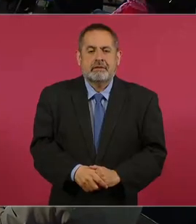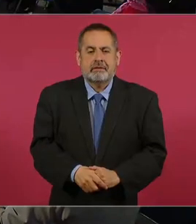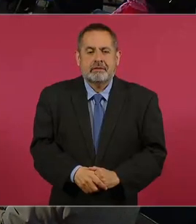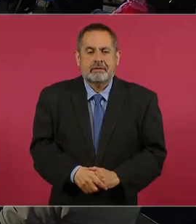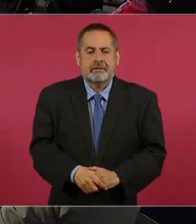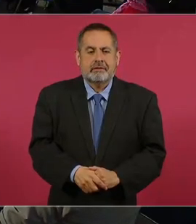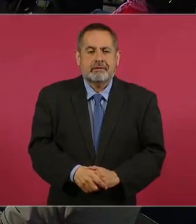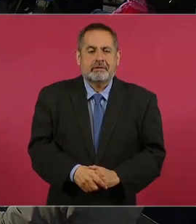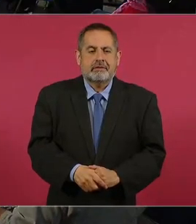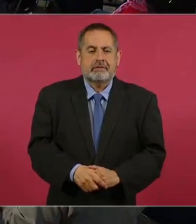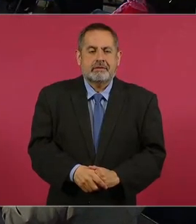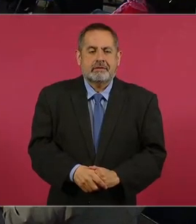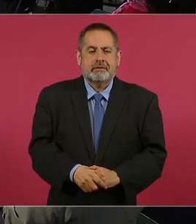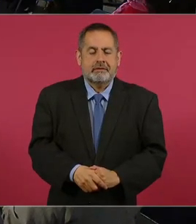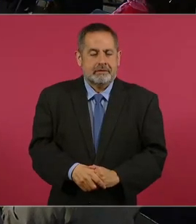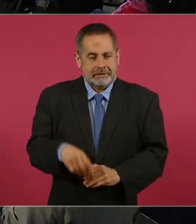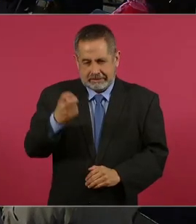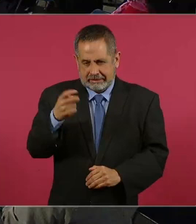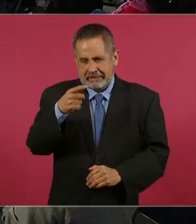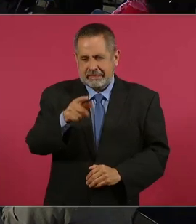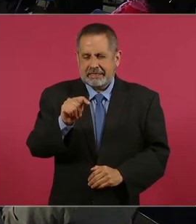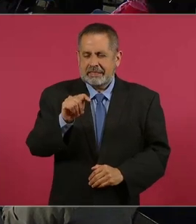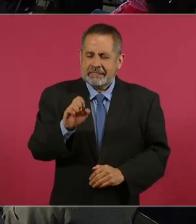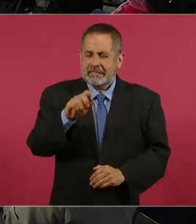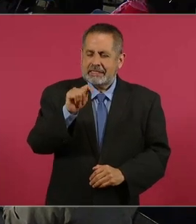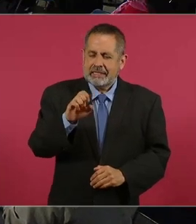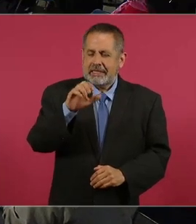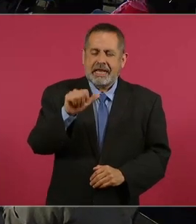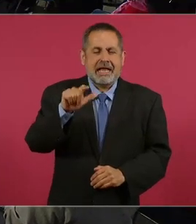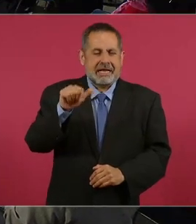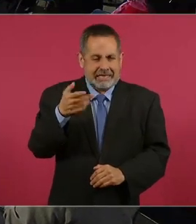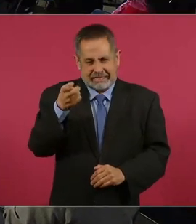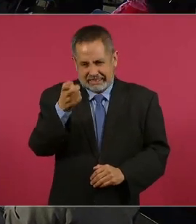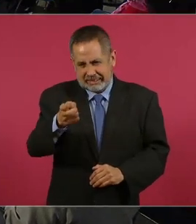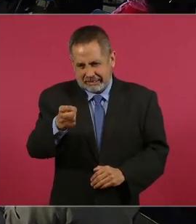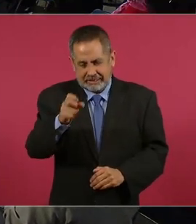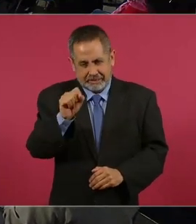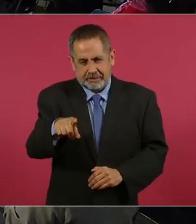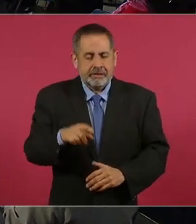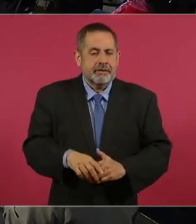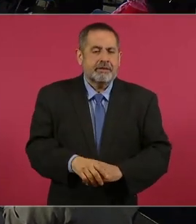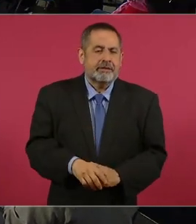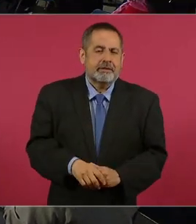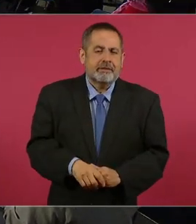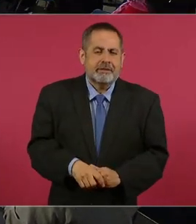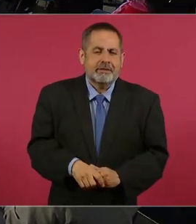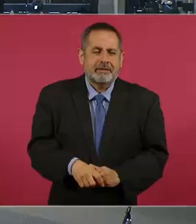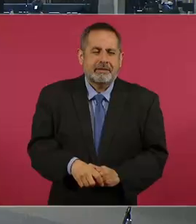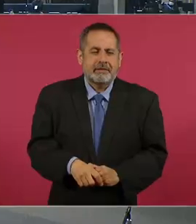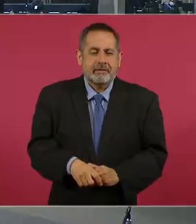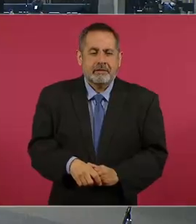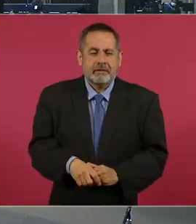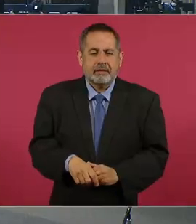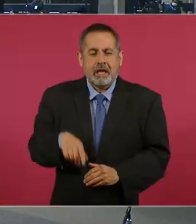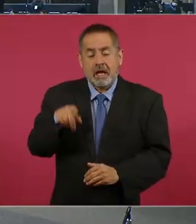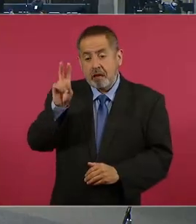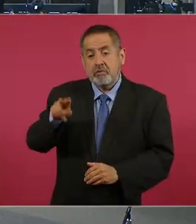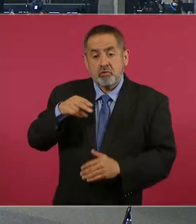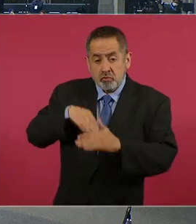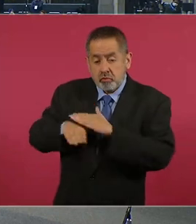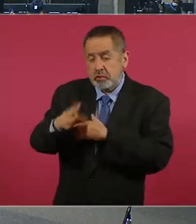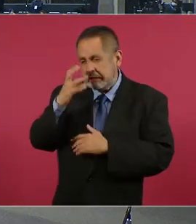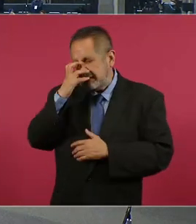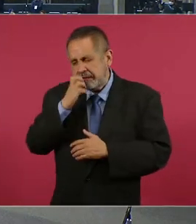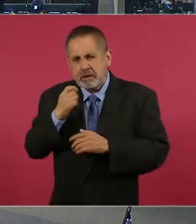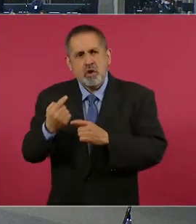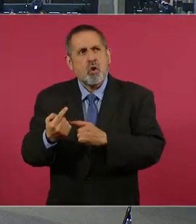Sí. Sí, ahí está Tetecala. Sí. Y ahí me dio una tristeza porque fui hace